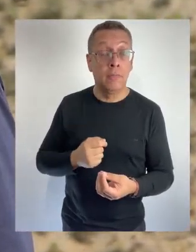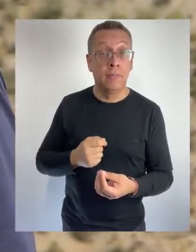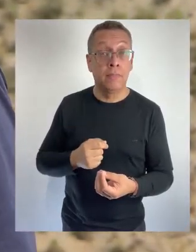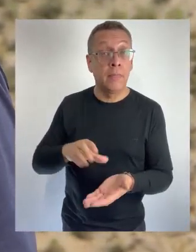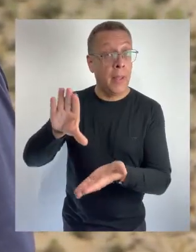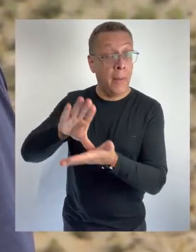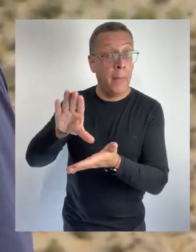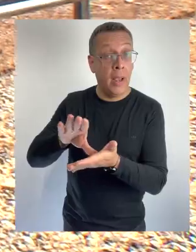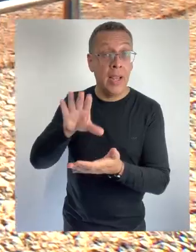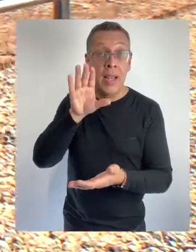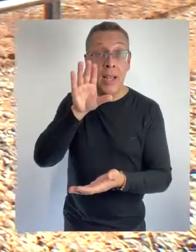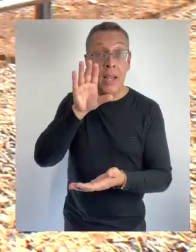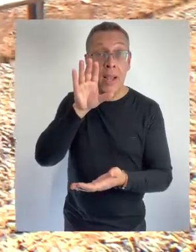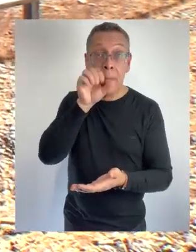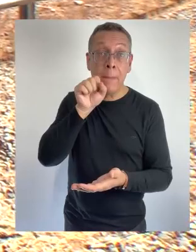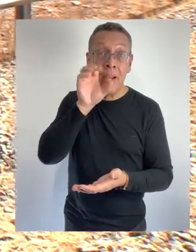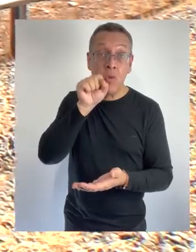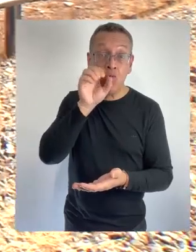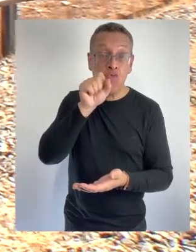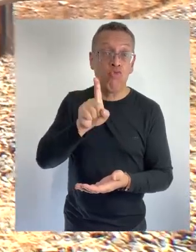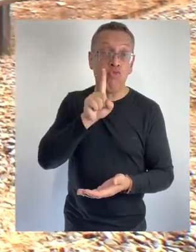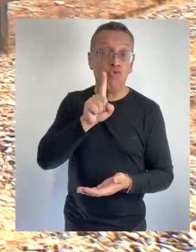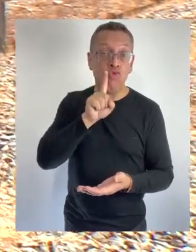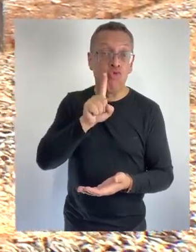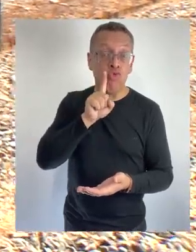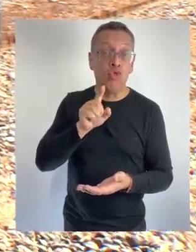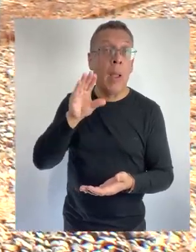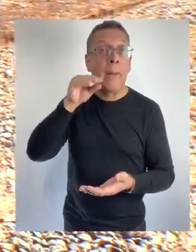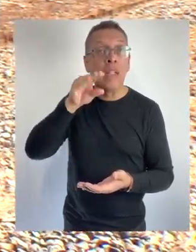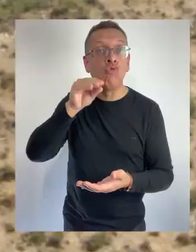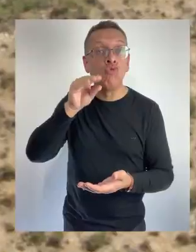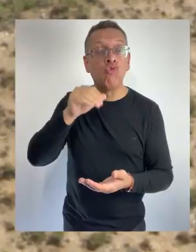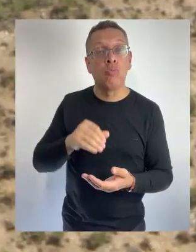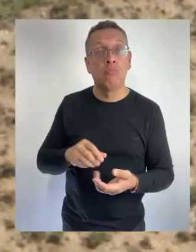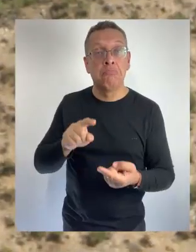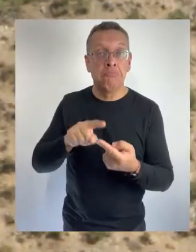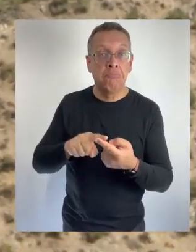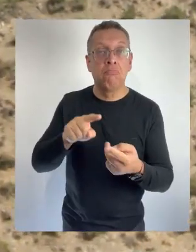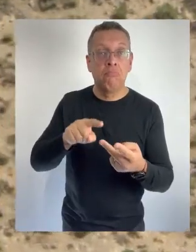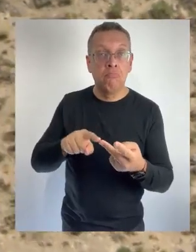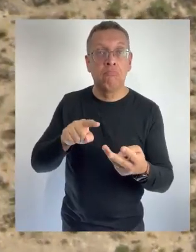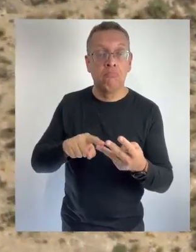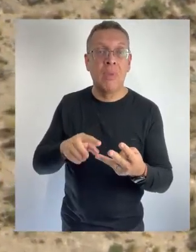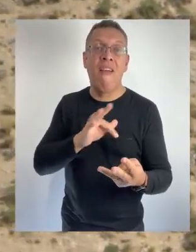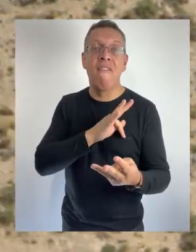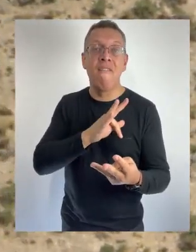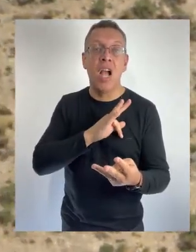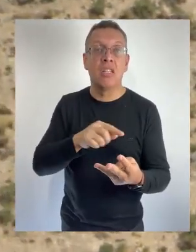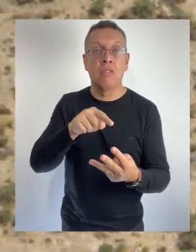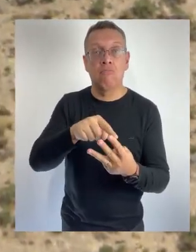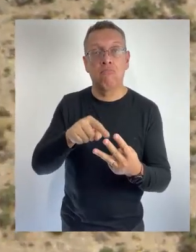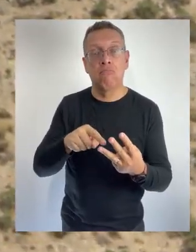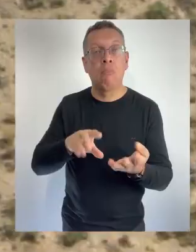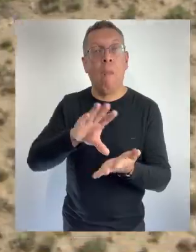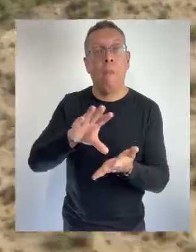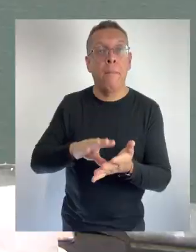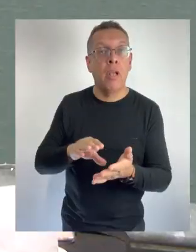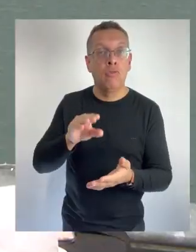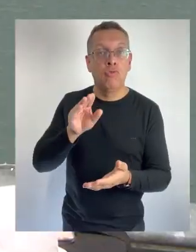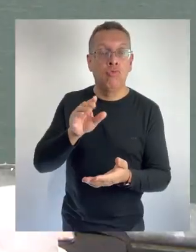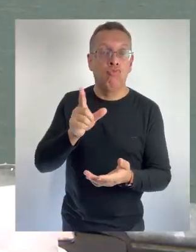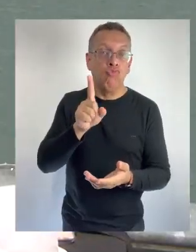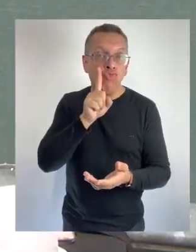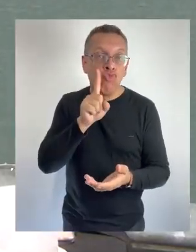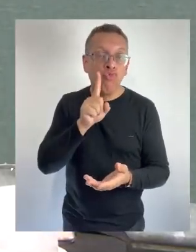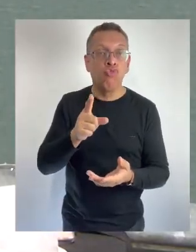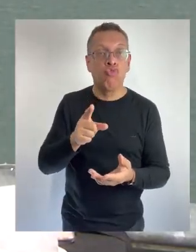¿no? O sea, peruano. La comida peruana también parece. Claro. Pero más los franceses, ya, así que es un punto. Lo pongo con. ¿Tapita? Con